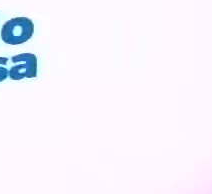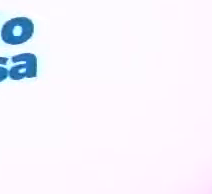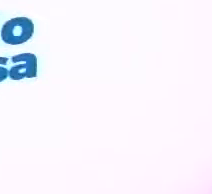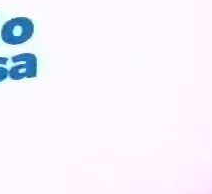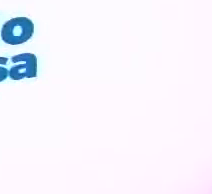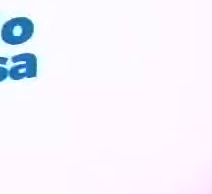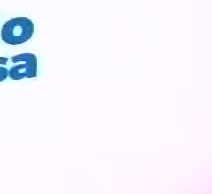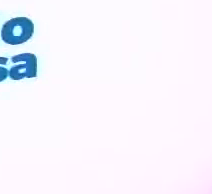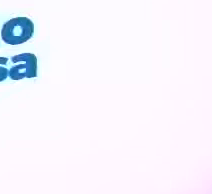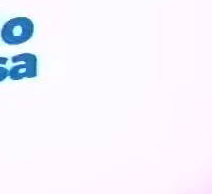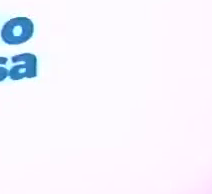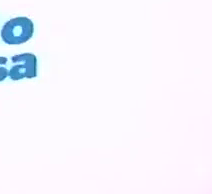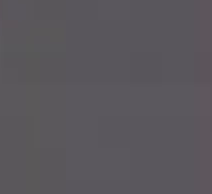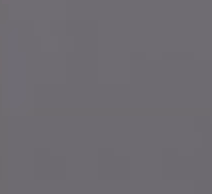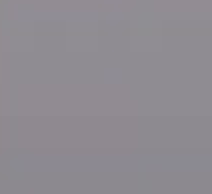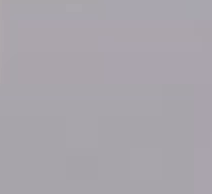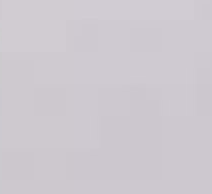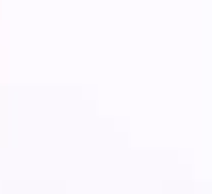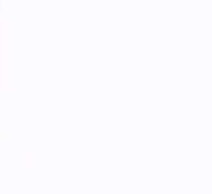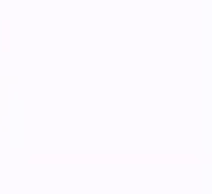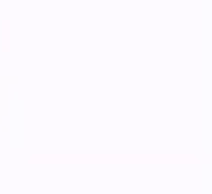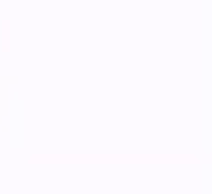Casa.